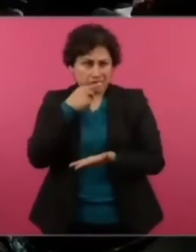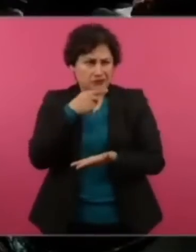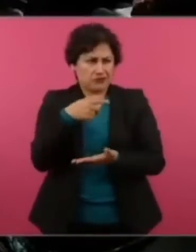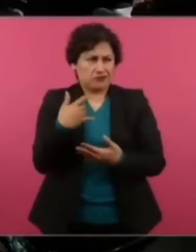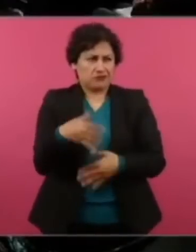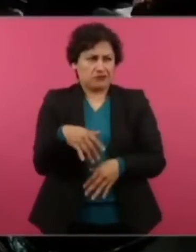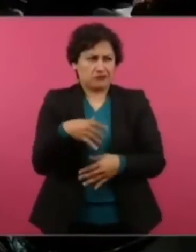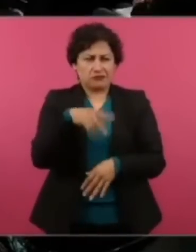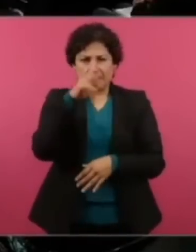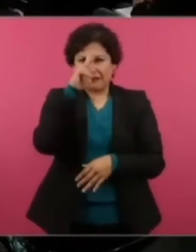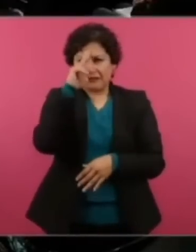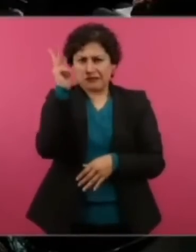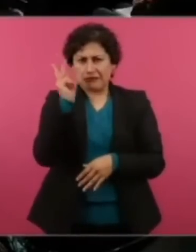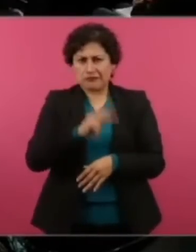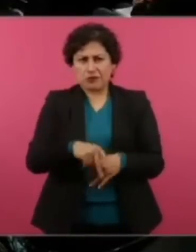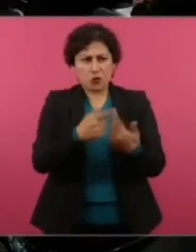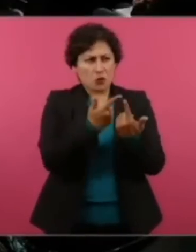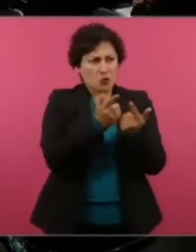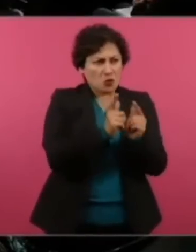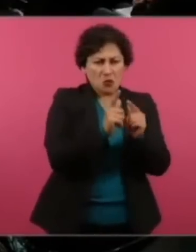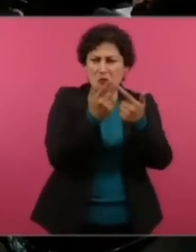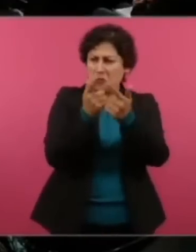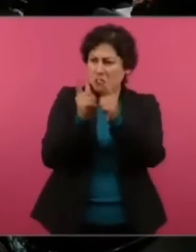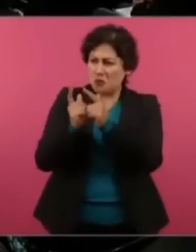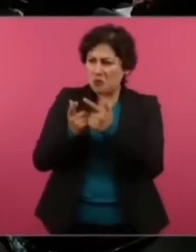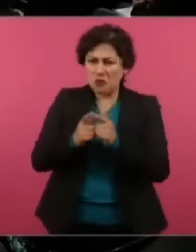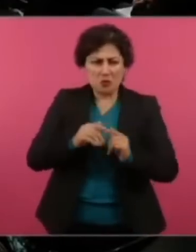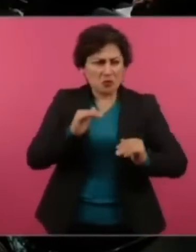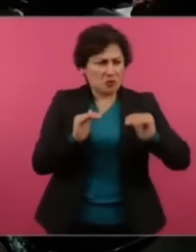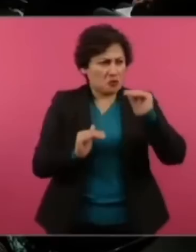Luego, como